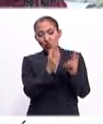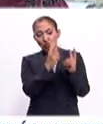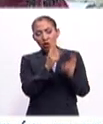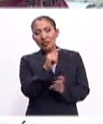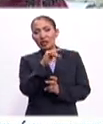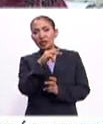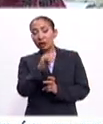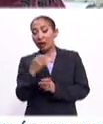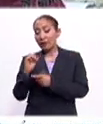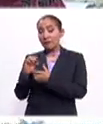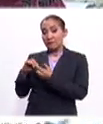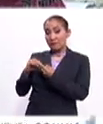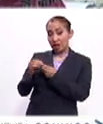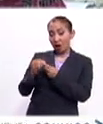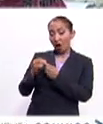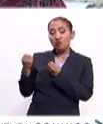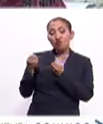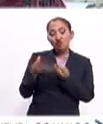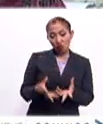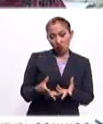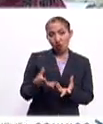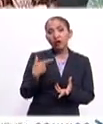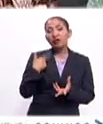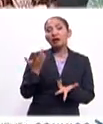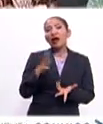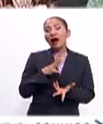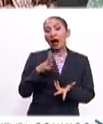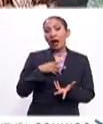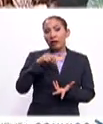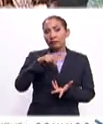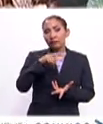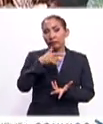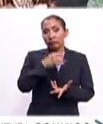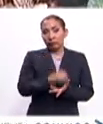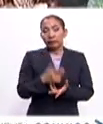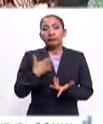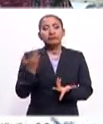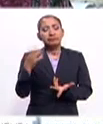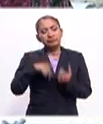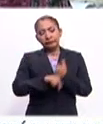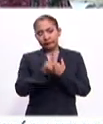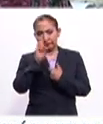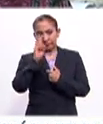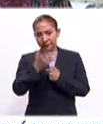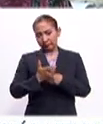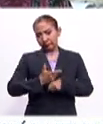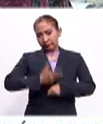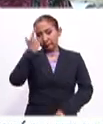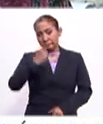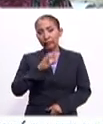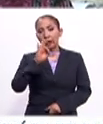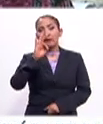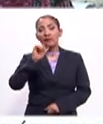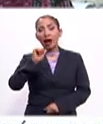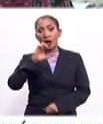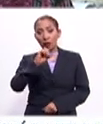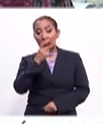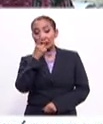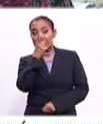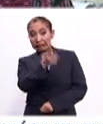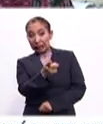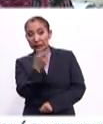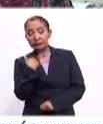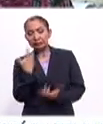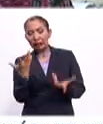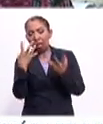y el frijol le aporta el nitrógeno que necesita. Hoy estamos ante un problema severo, y la FAO ha apuntado que